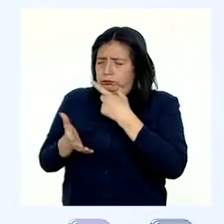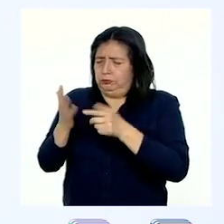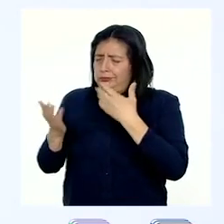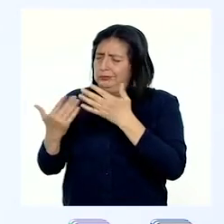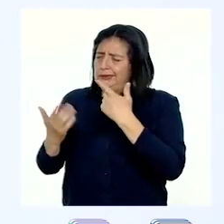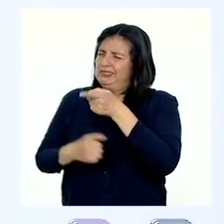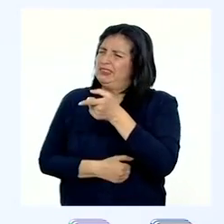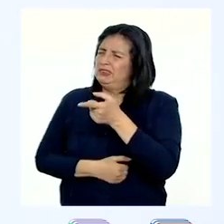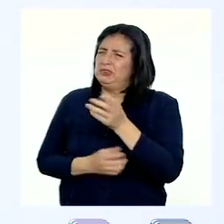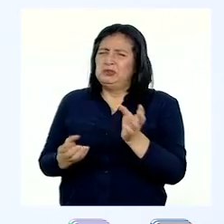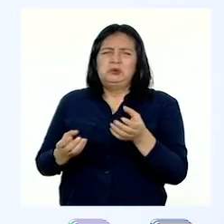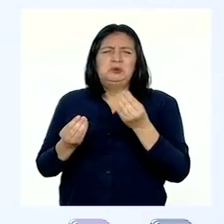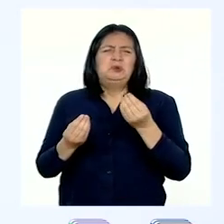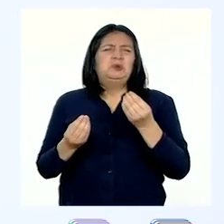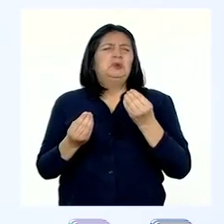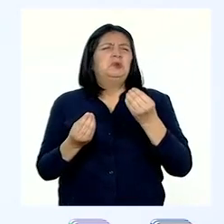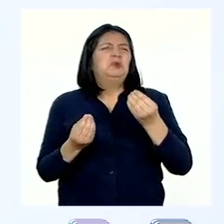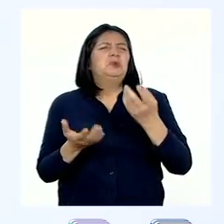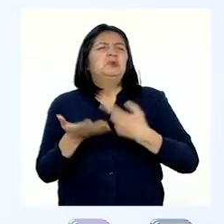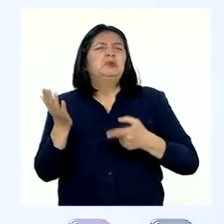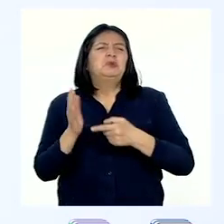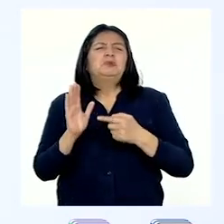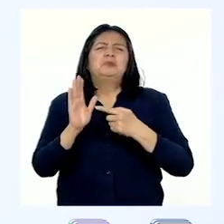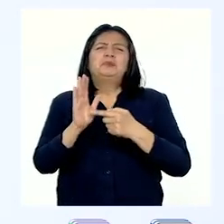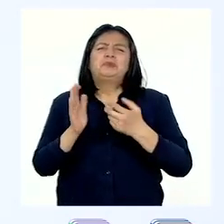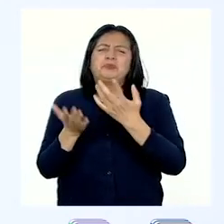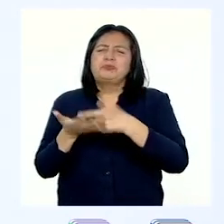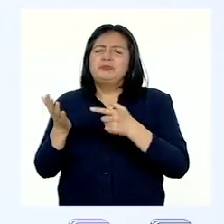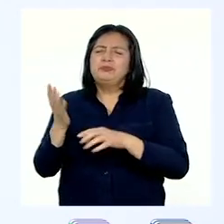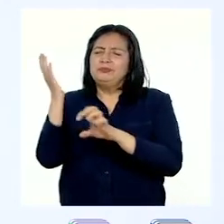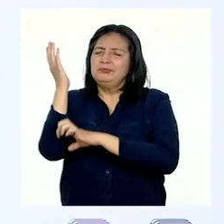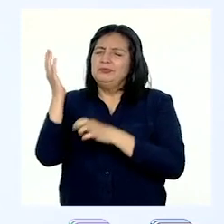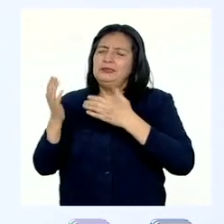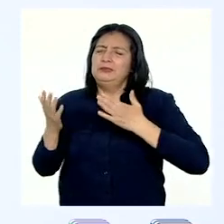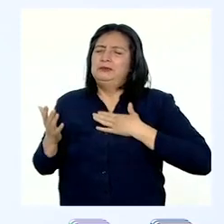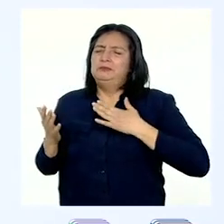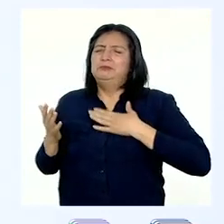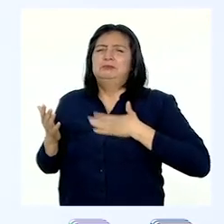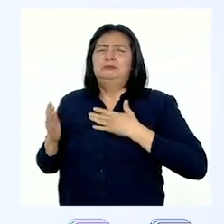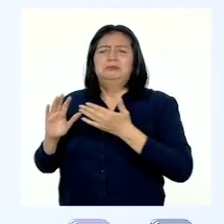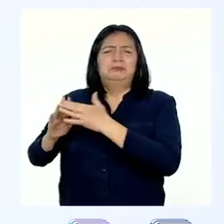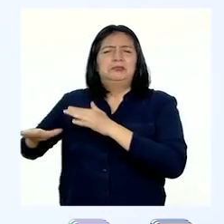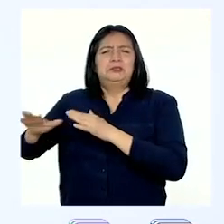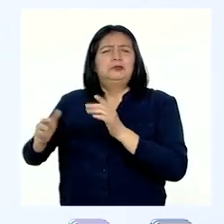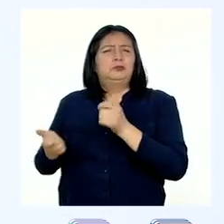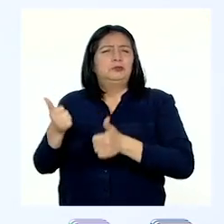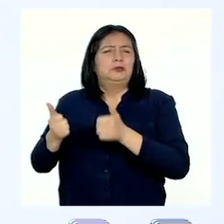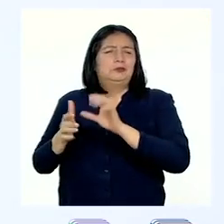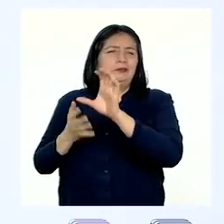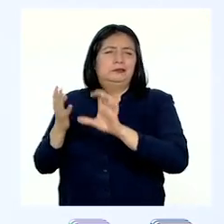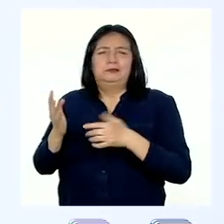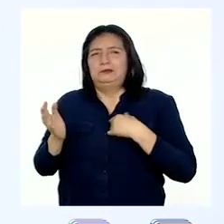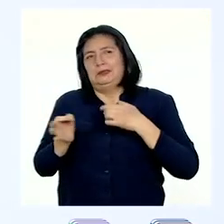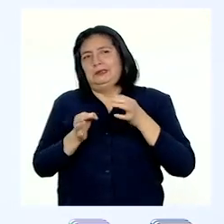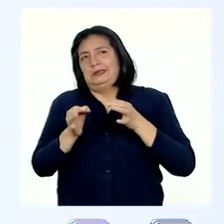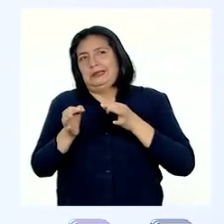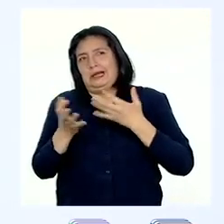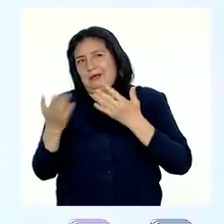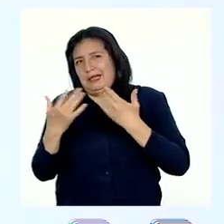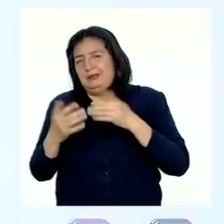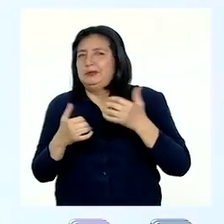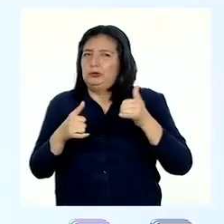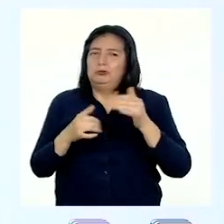con ellos sobre cómo se manifiestan las estaciones en mi región y cuáles son sus características. Y claro, me refiero a hablarlo mientras